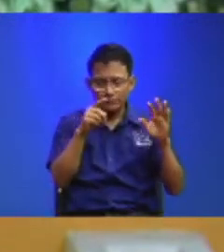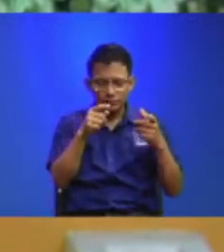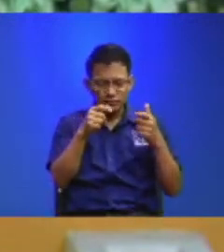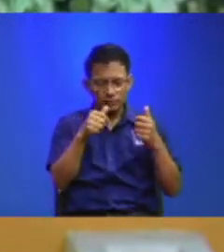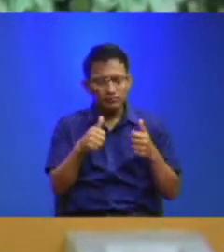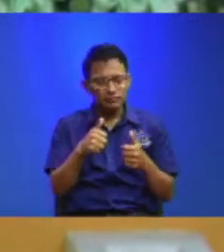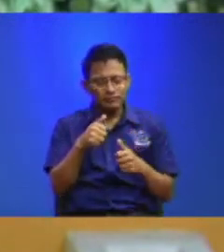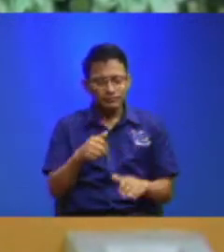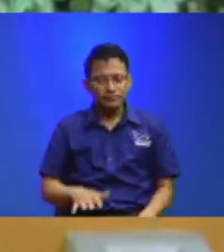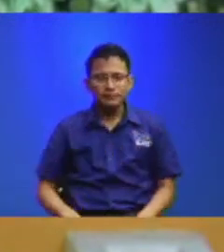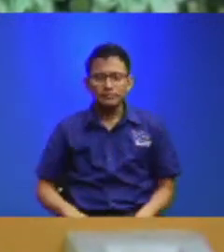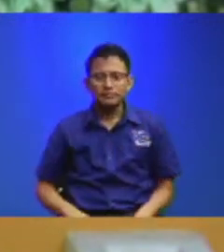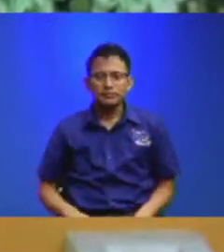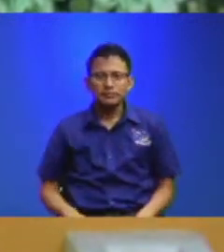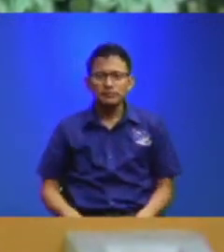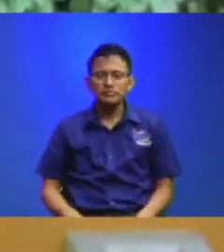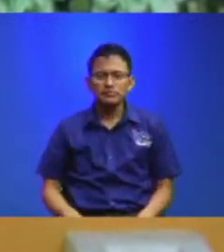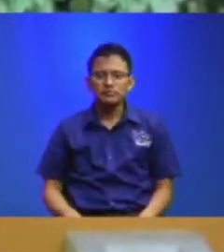encaja